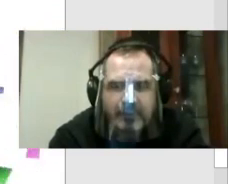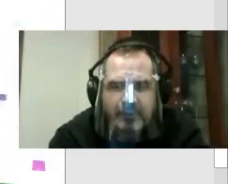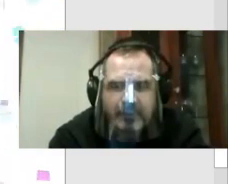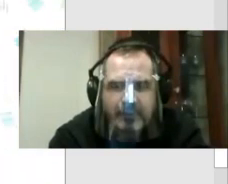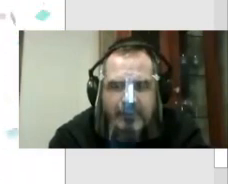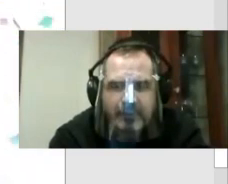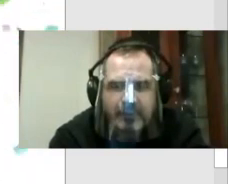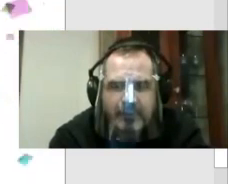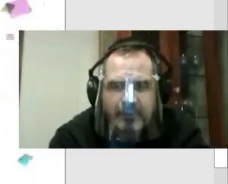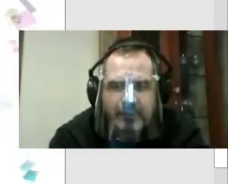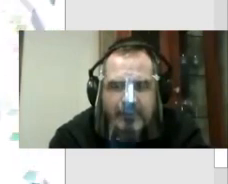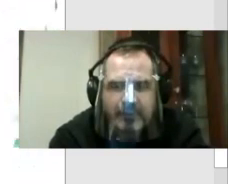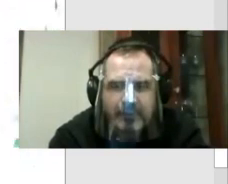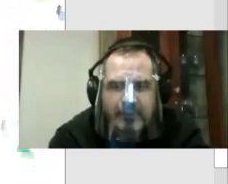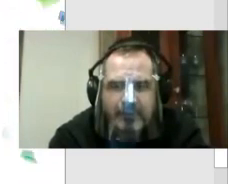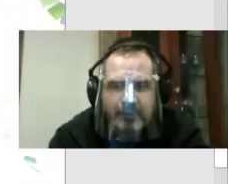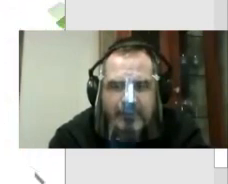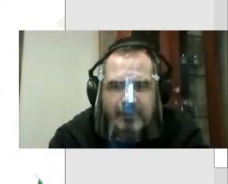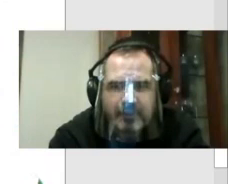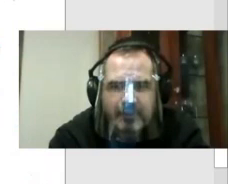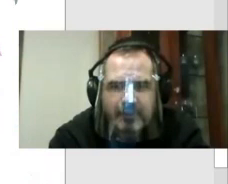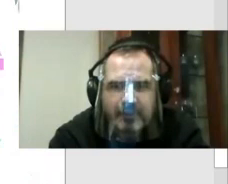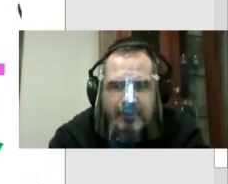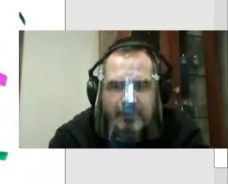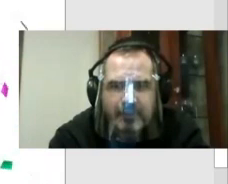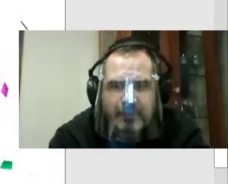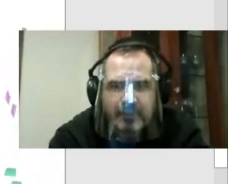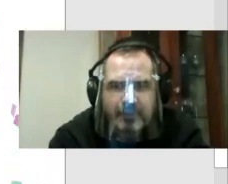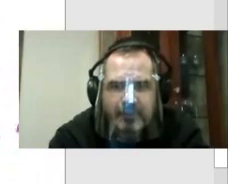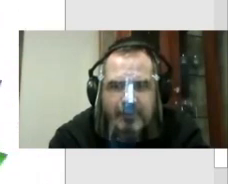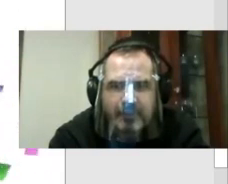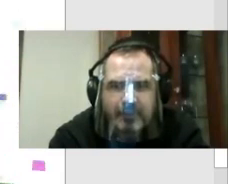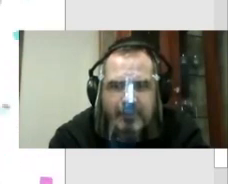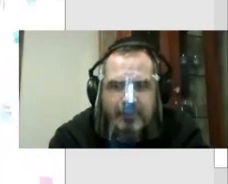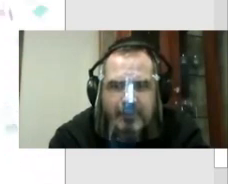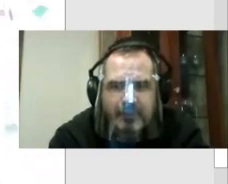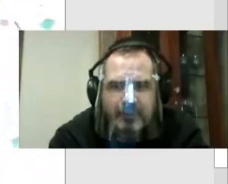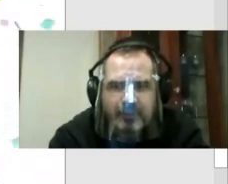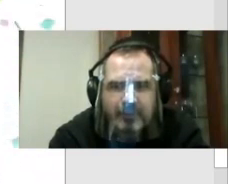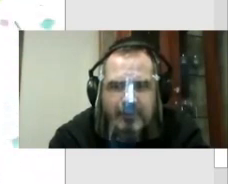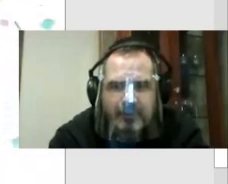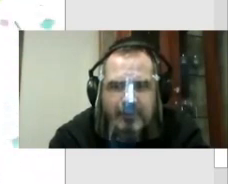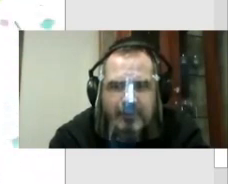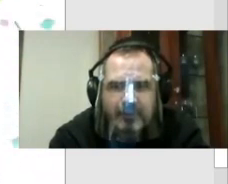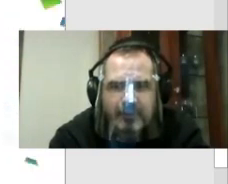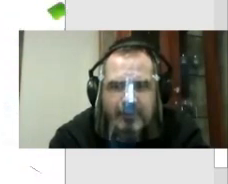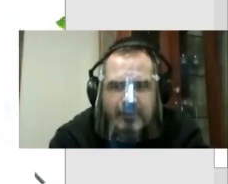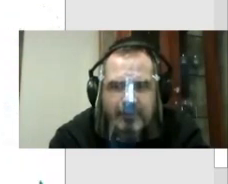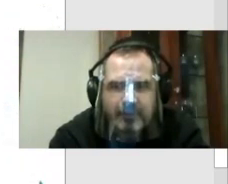ver si la vemos. La tercera ganadora es la señora Griselda Rafaela González Salinas, que se lleva un termo de